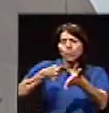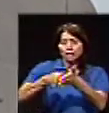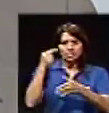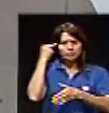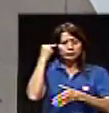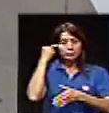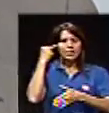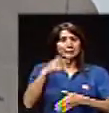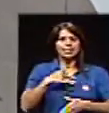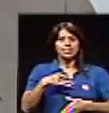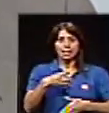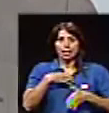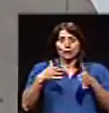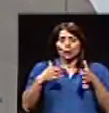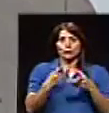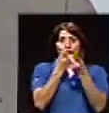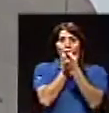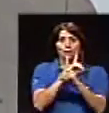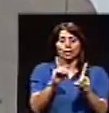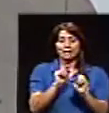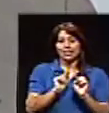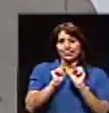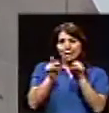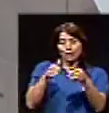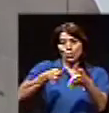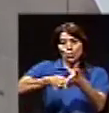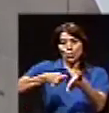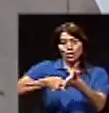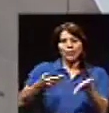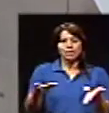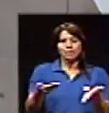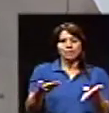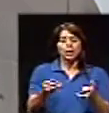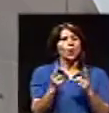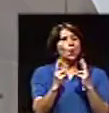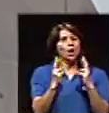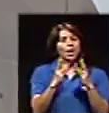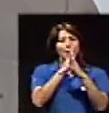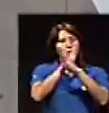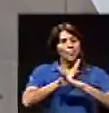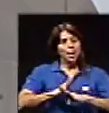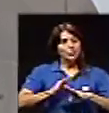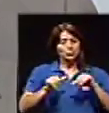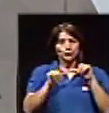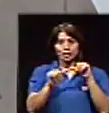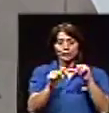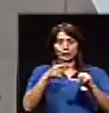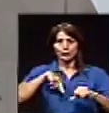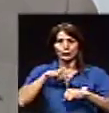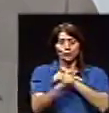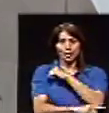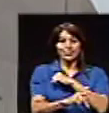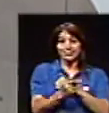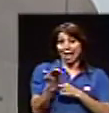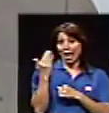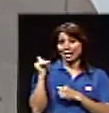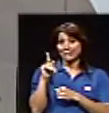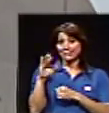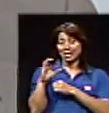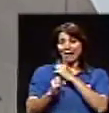dueños de la democracia haciéndose presente en las urnas. Ojalá la paz prevalezca en nuestro país. Hace 100 años,